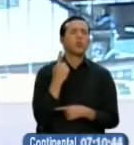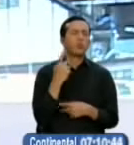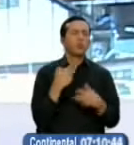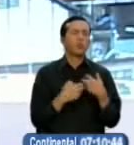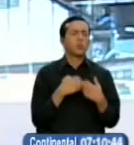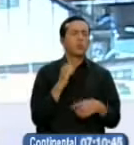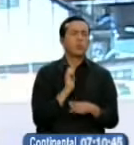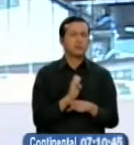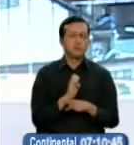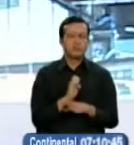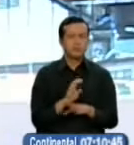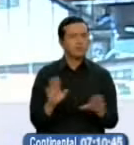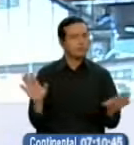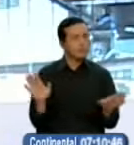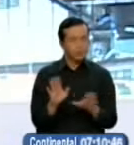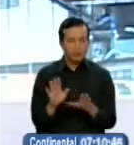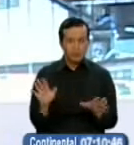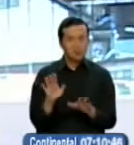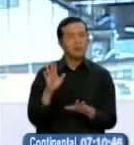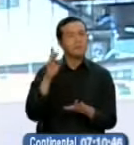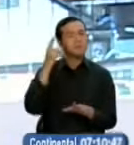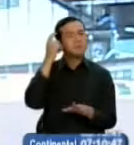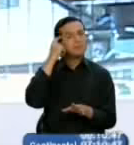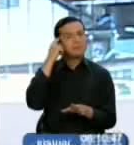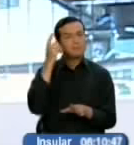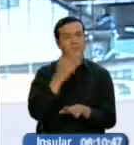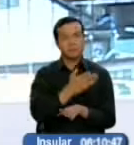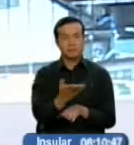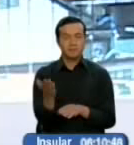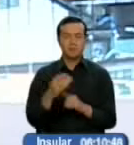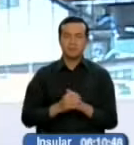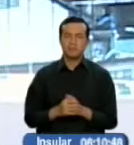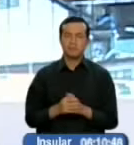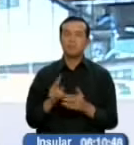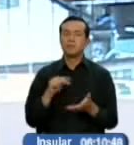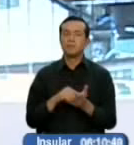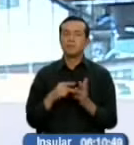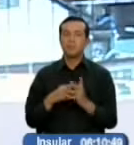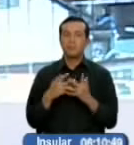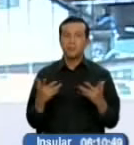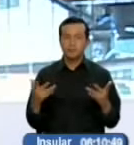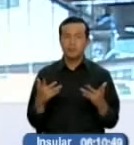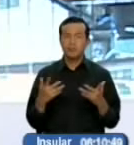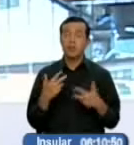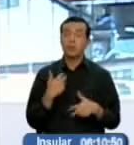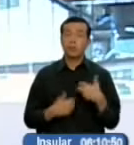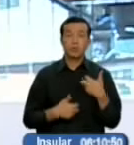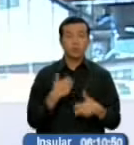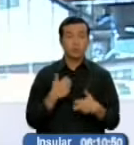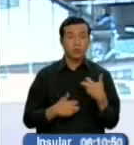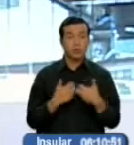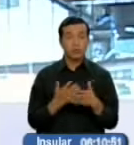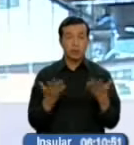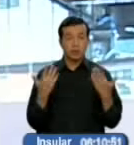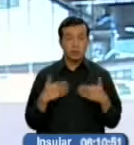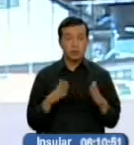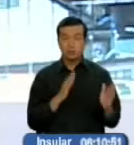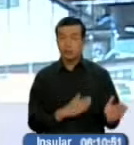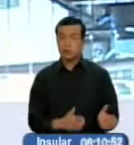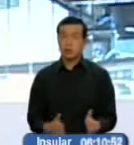del Ecuador. Hay que ver una cosa también con respecto a esto, ¿no? Es que es una adversidad que ha sido